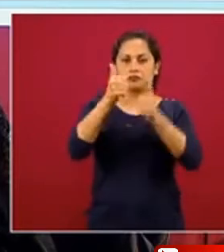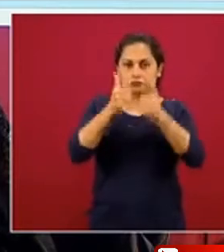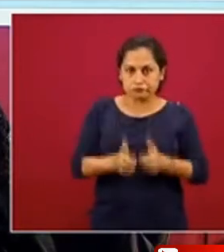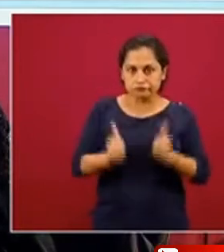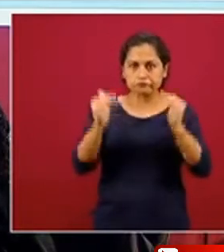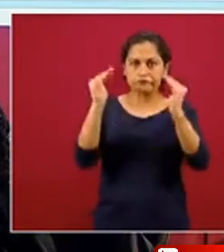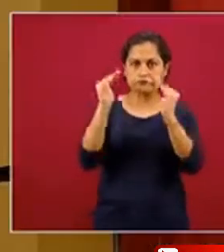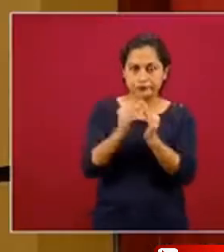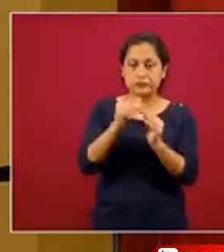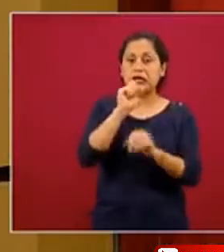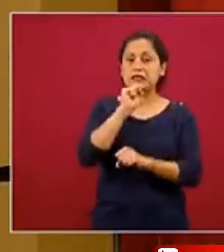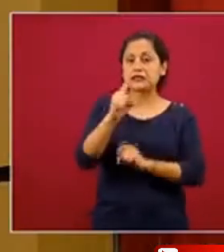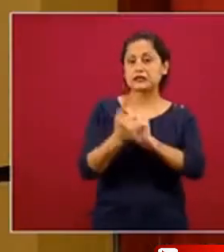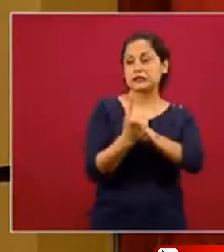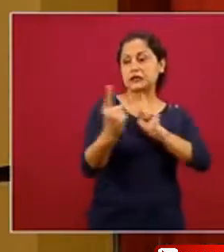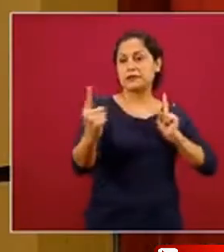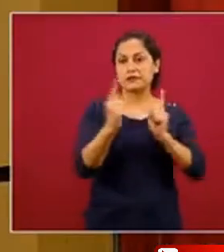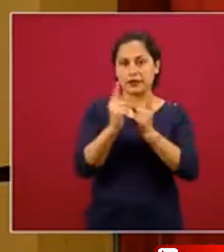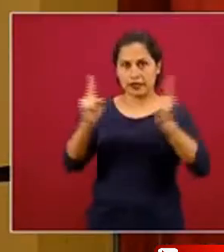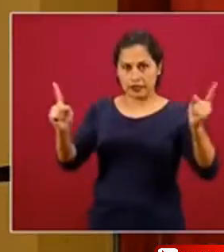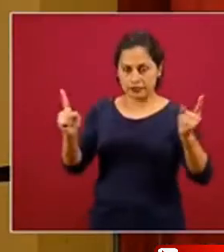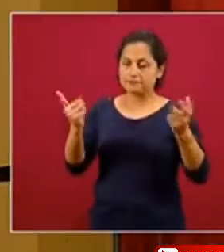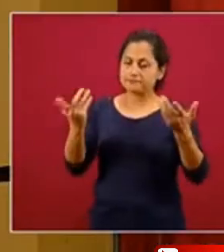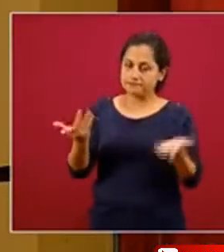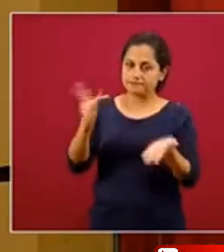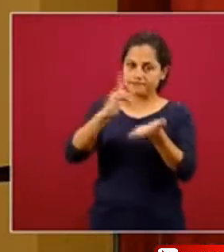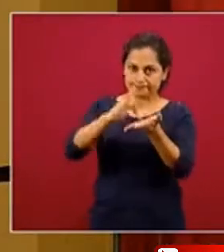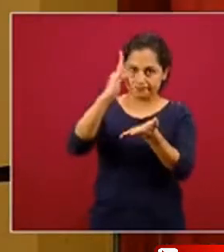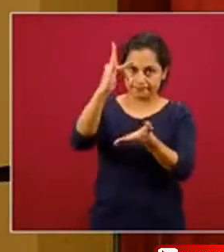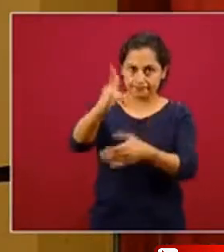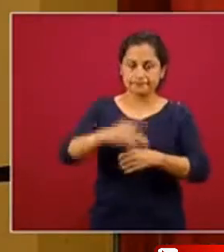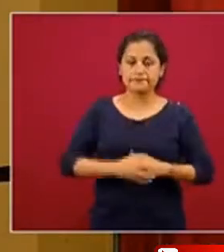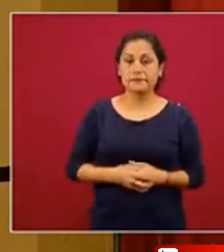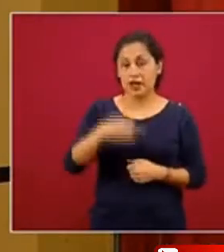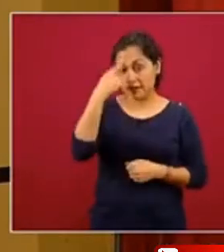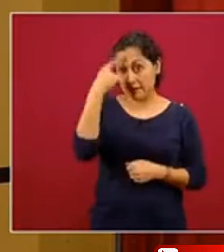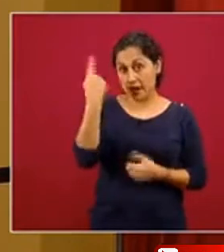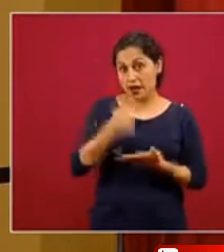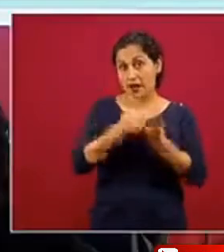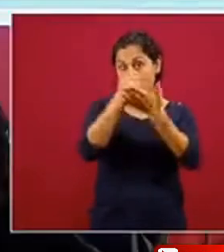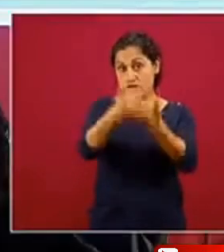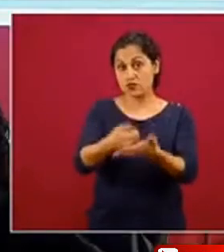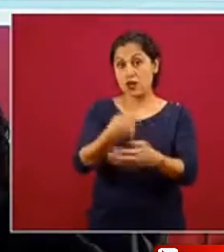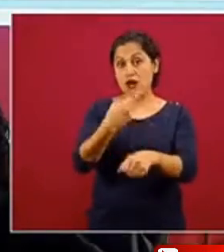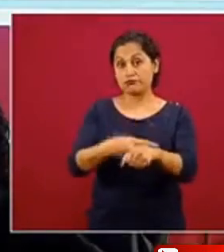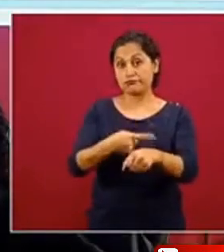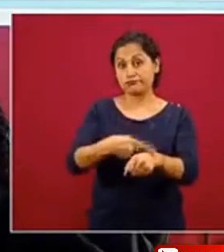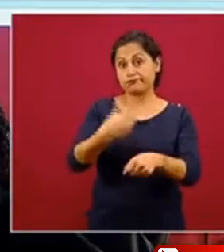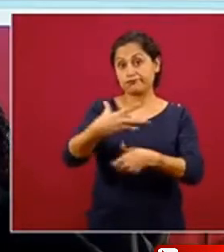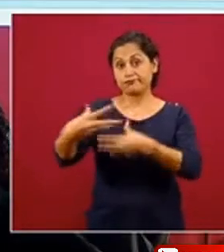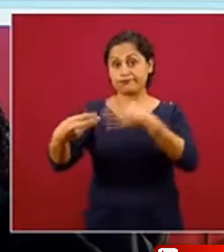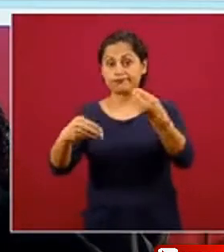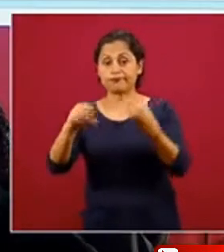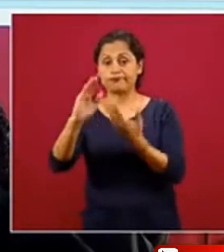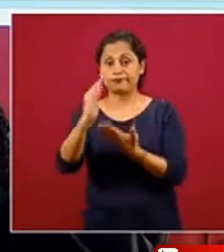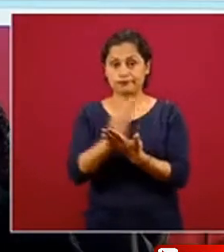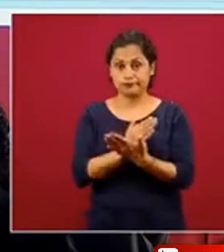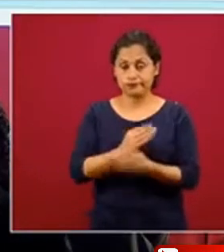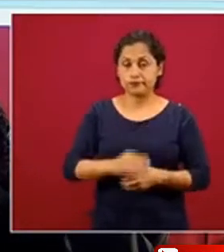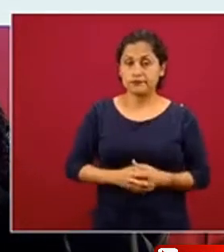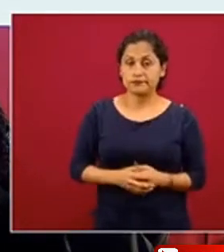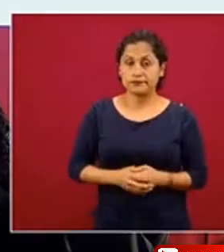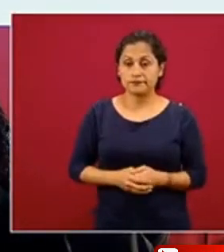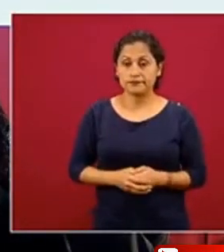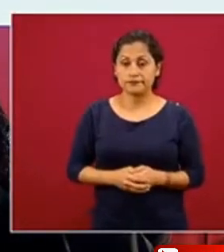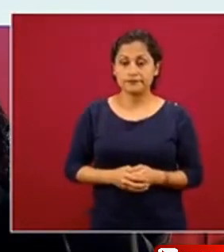distancia física unos de otros para disminuir la cantidad de contagios. La siguiente, por favor.